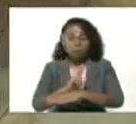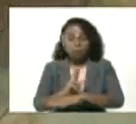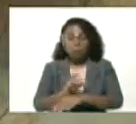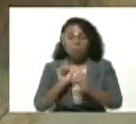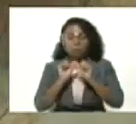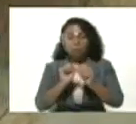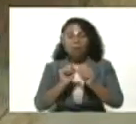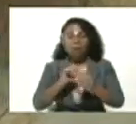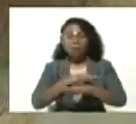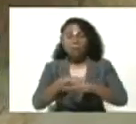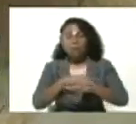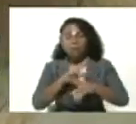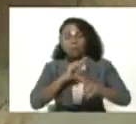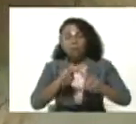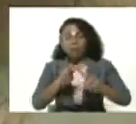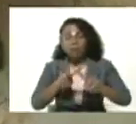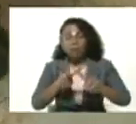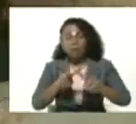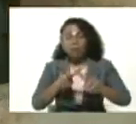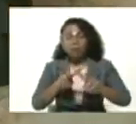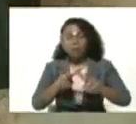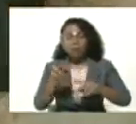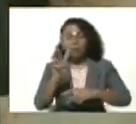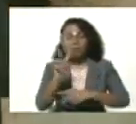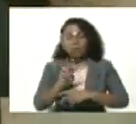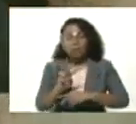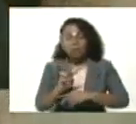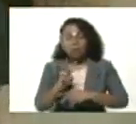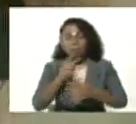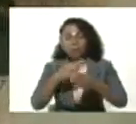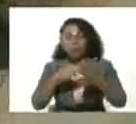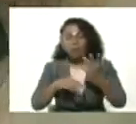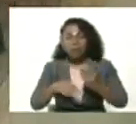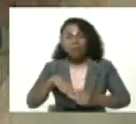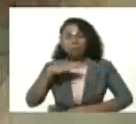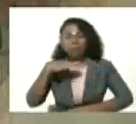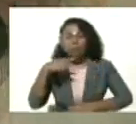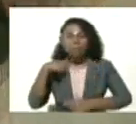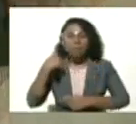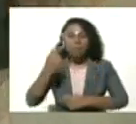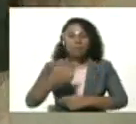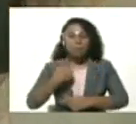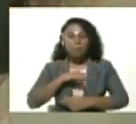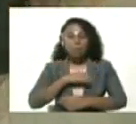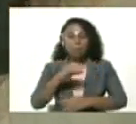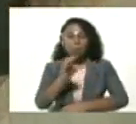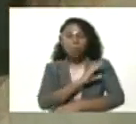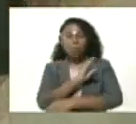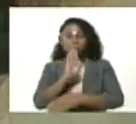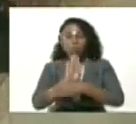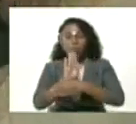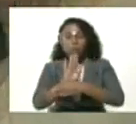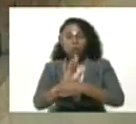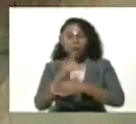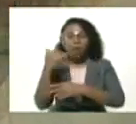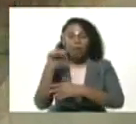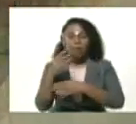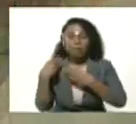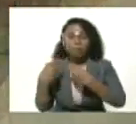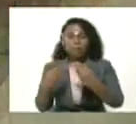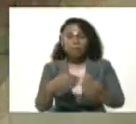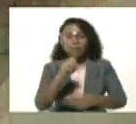mantener a la gran misión Vivienda Venezuela con materiales suficientes, mañana nuestro protector Jason Guzmán estará entregando